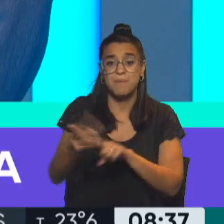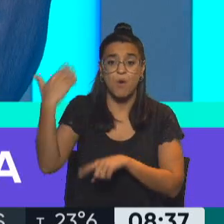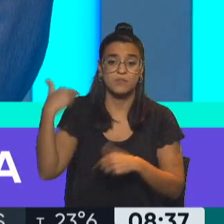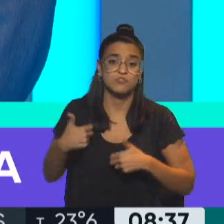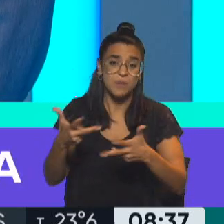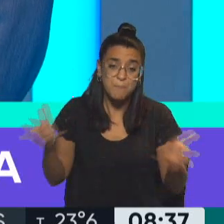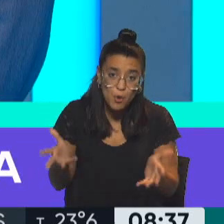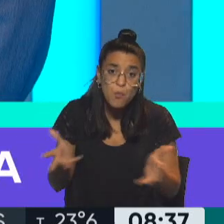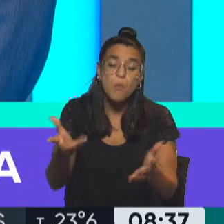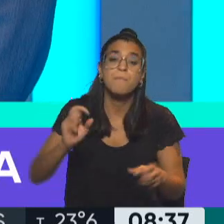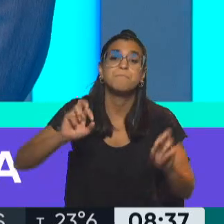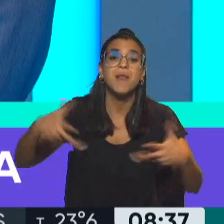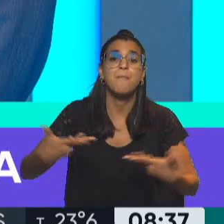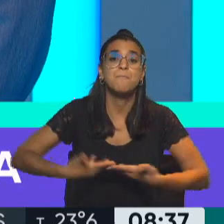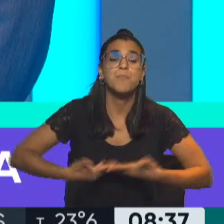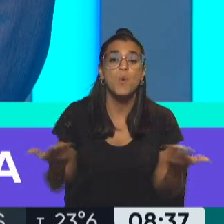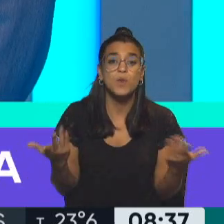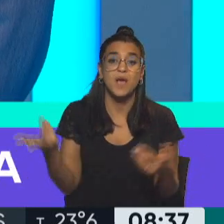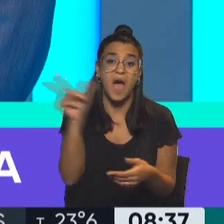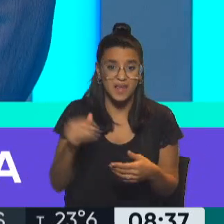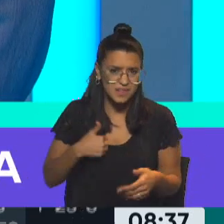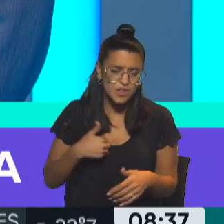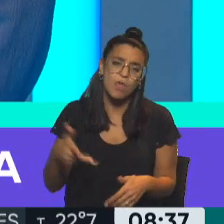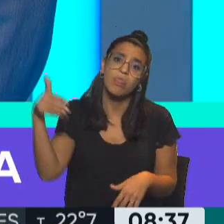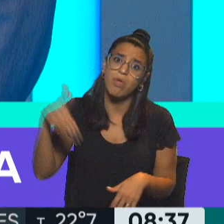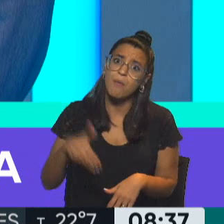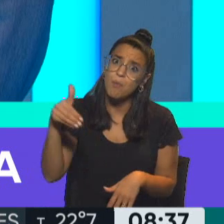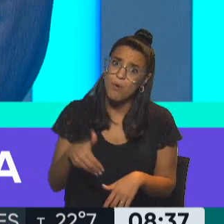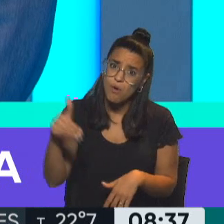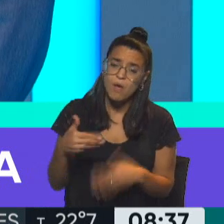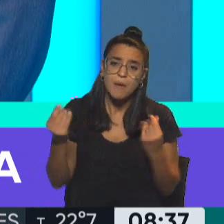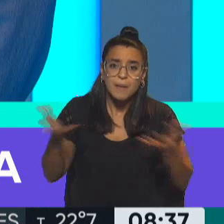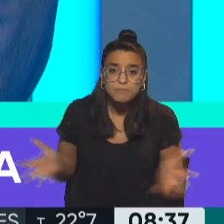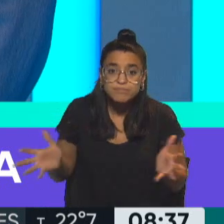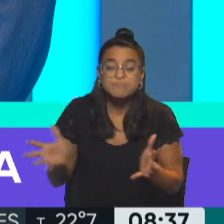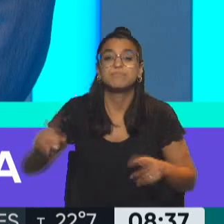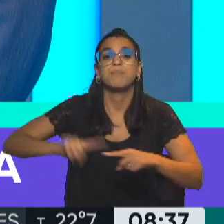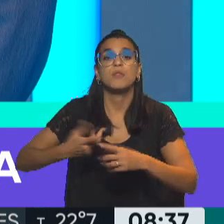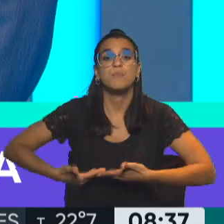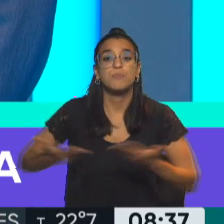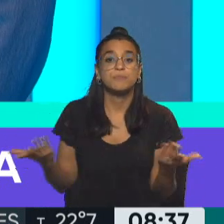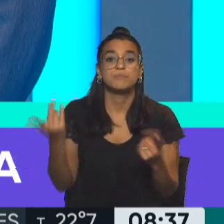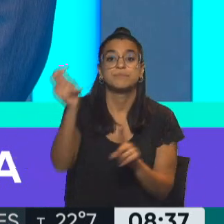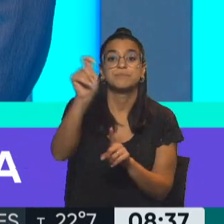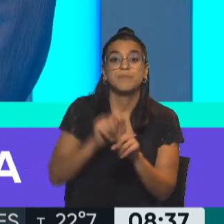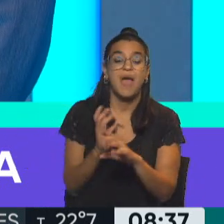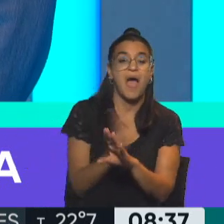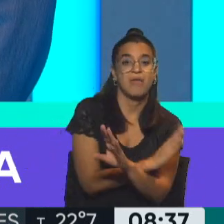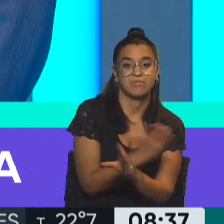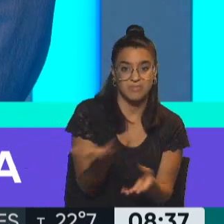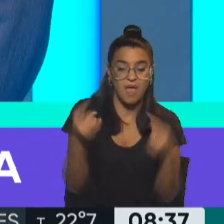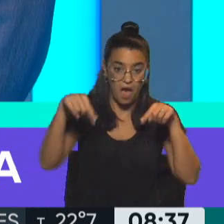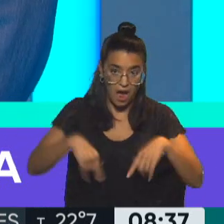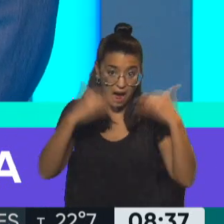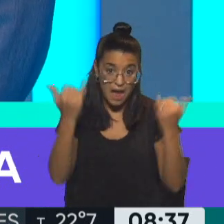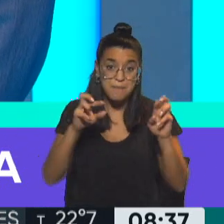promover como política pública eso sí es argentina viene muy demorado en eso promover como política pública la profilaxis preexposición ahora hay